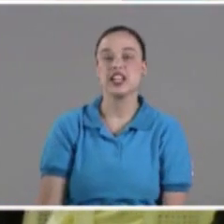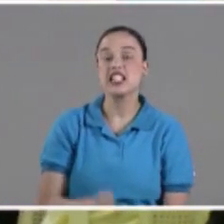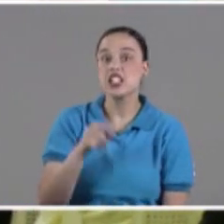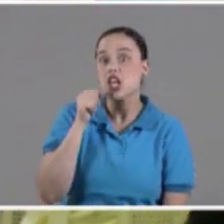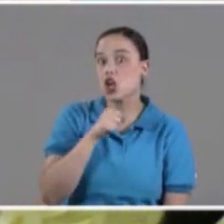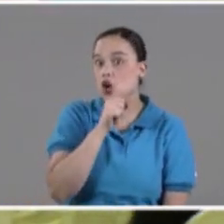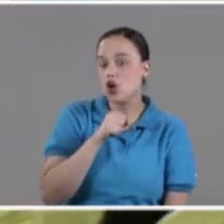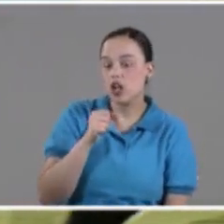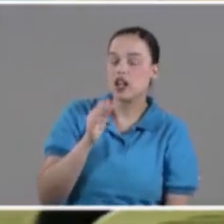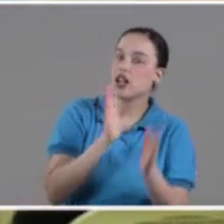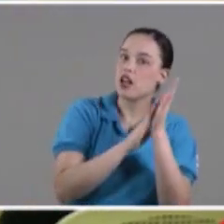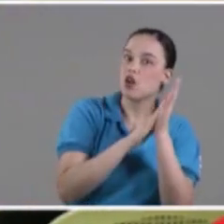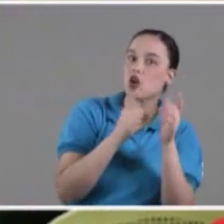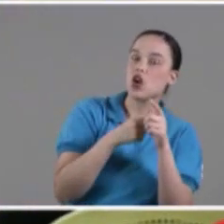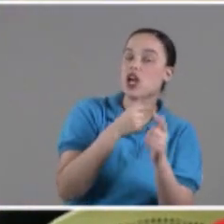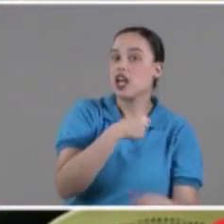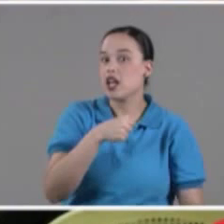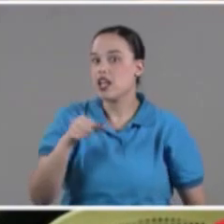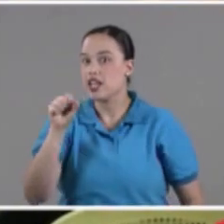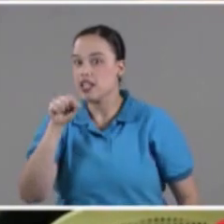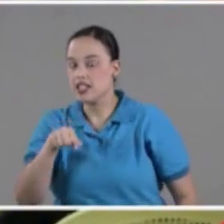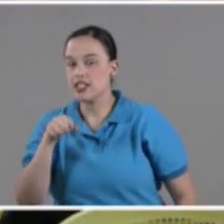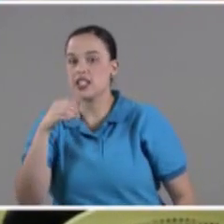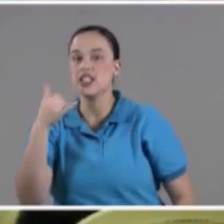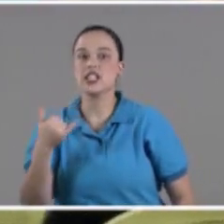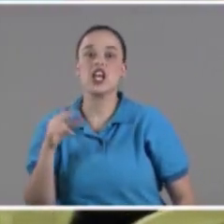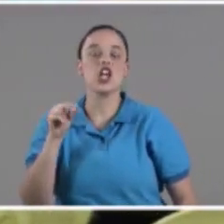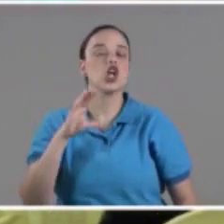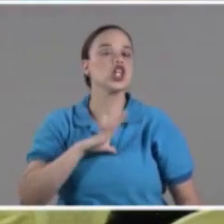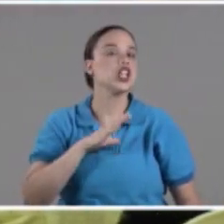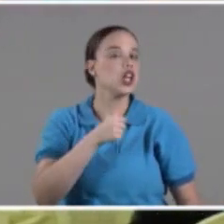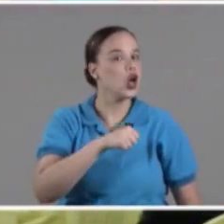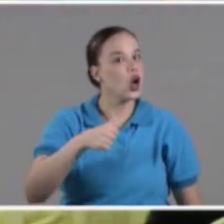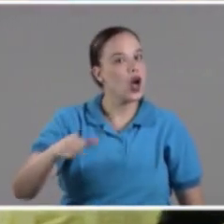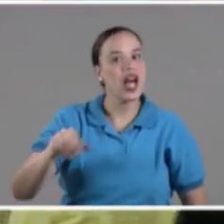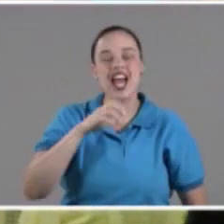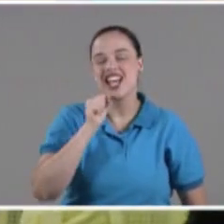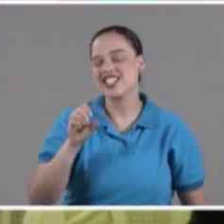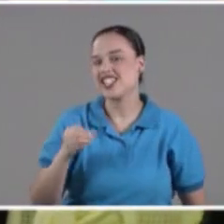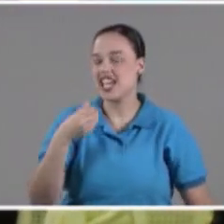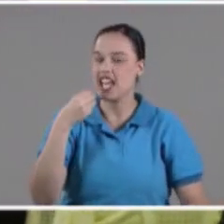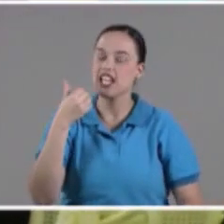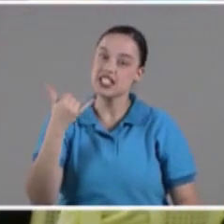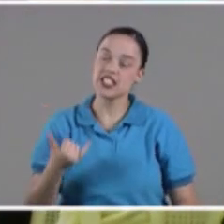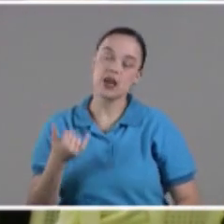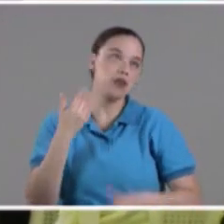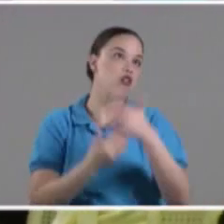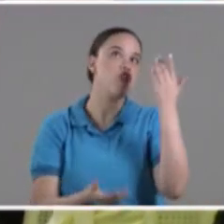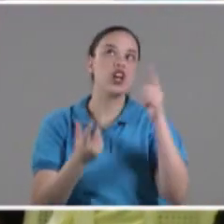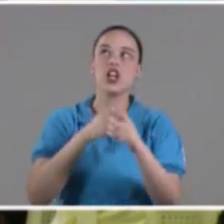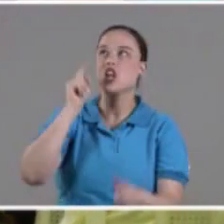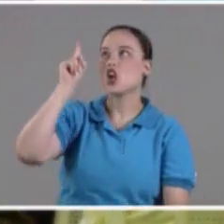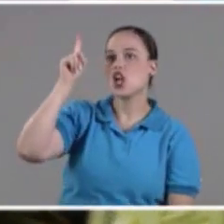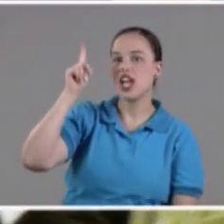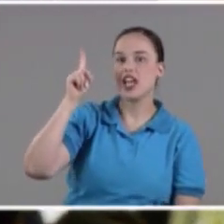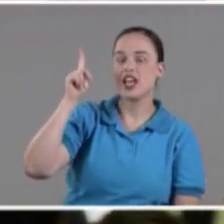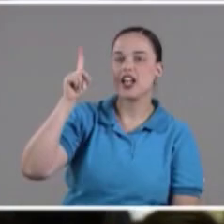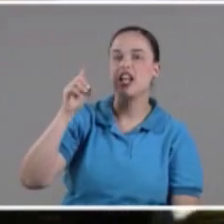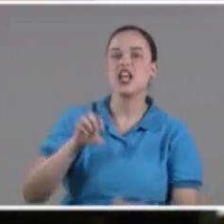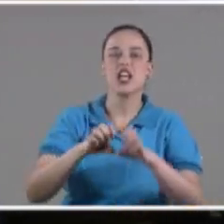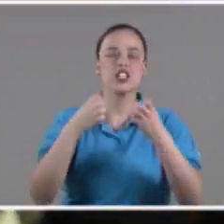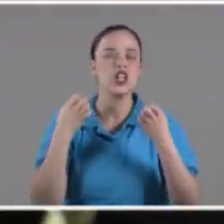y le alabo con el alma y si ya no tengo alma es que ya me fui con él decía Ah entonces